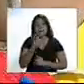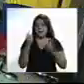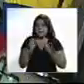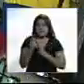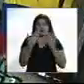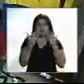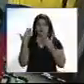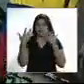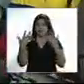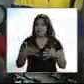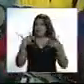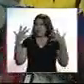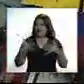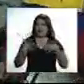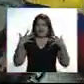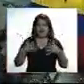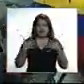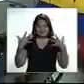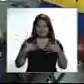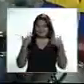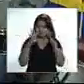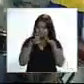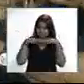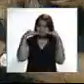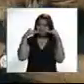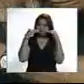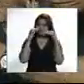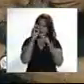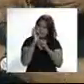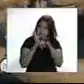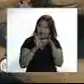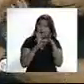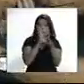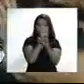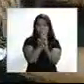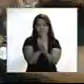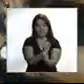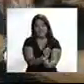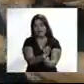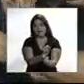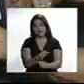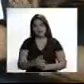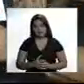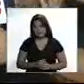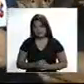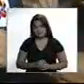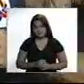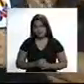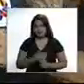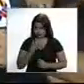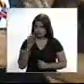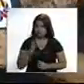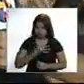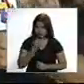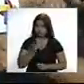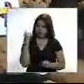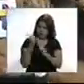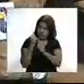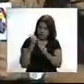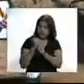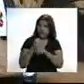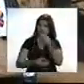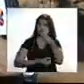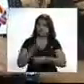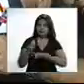alegría. Alegría, fe, confianza, certeza del trabajo hecho, del trabajo